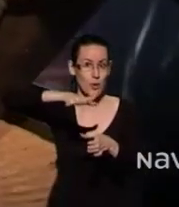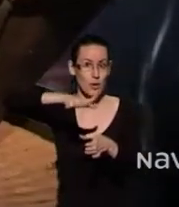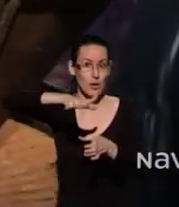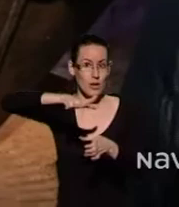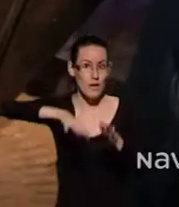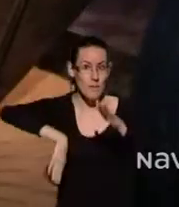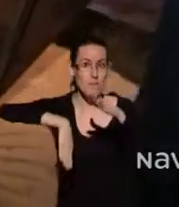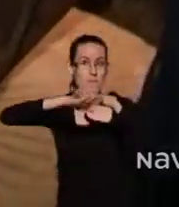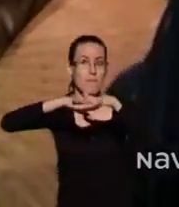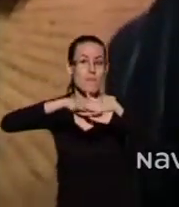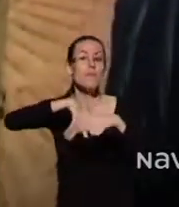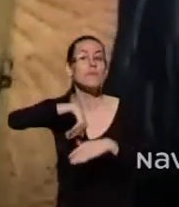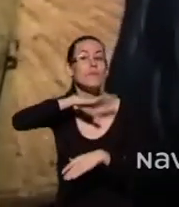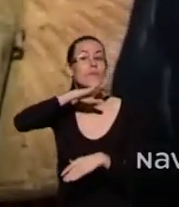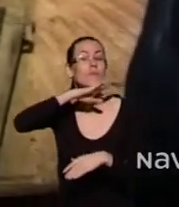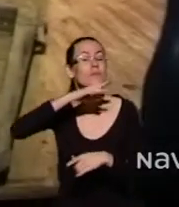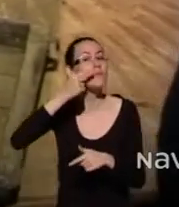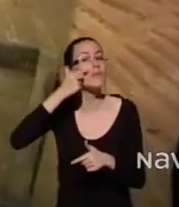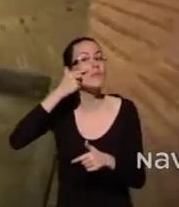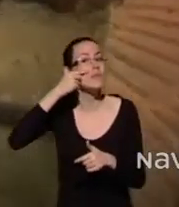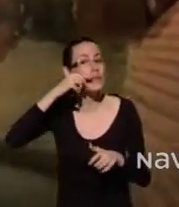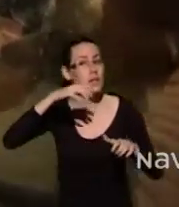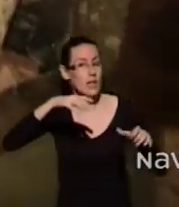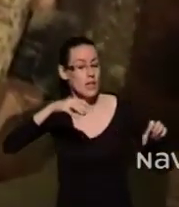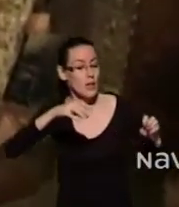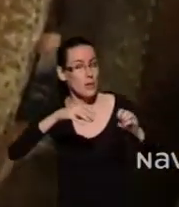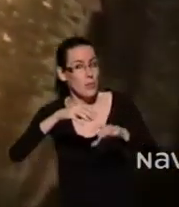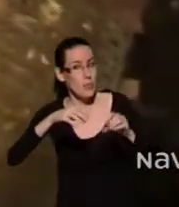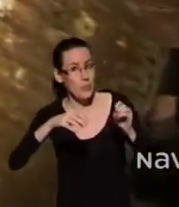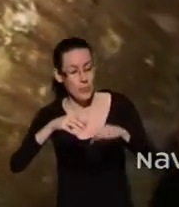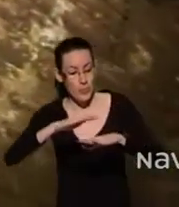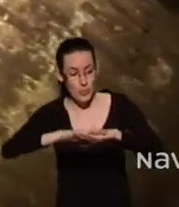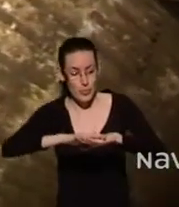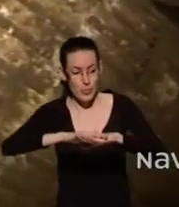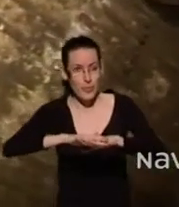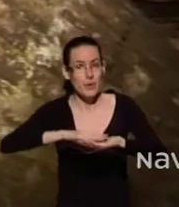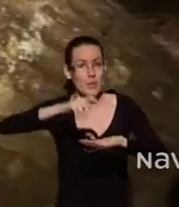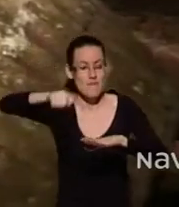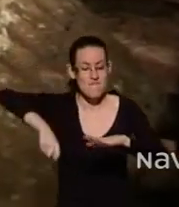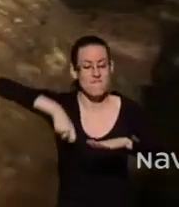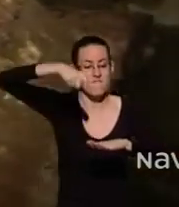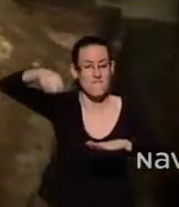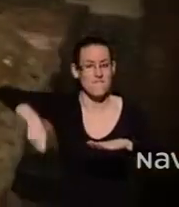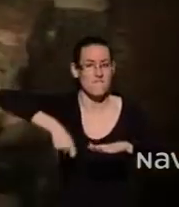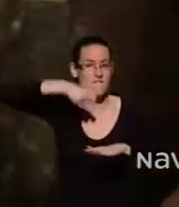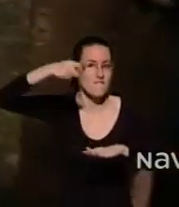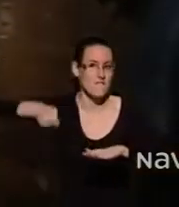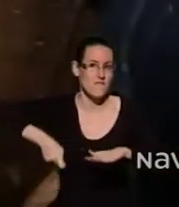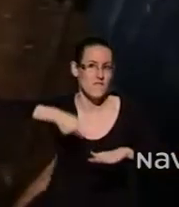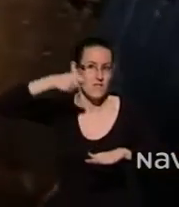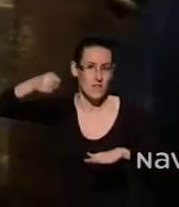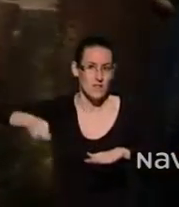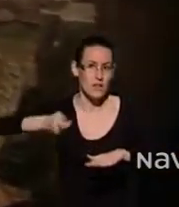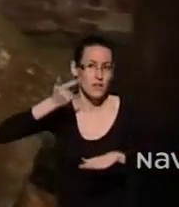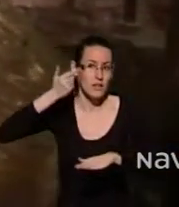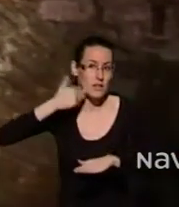las aceitunas y una caballería que se ponía aquí para girar y dar vueltas, a la cual se le ponía una cabezana que